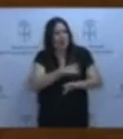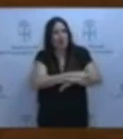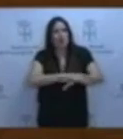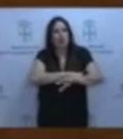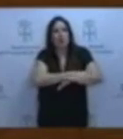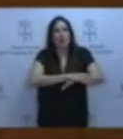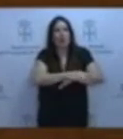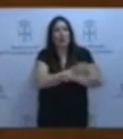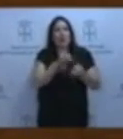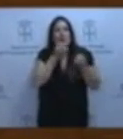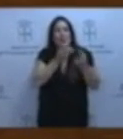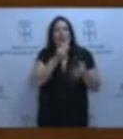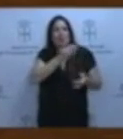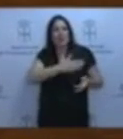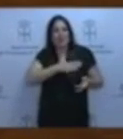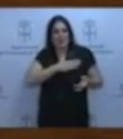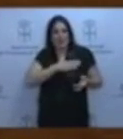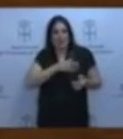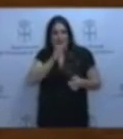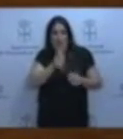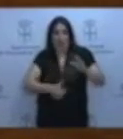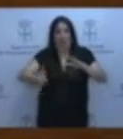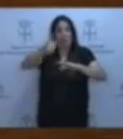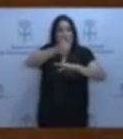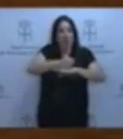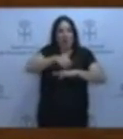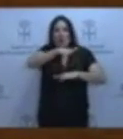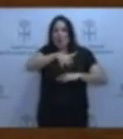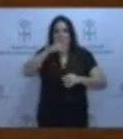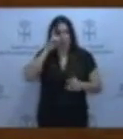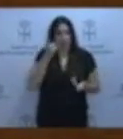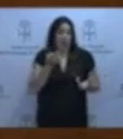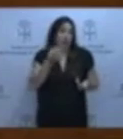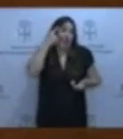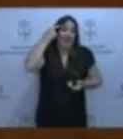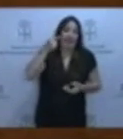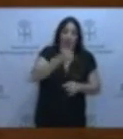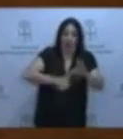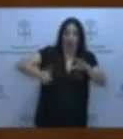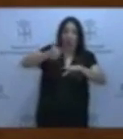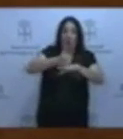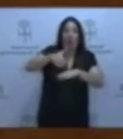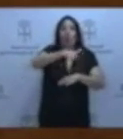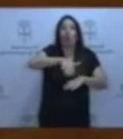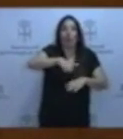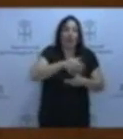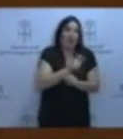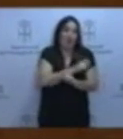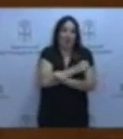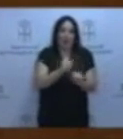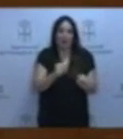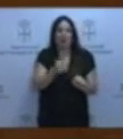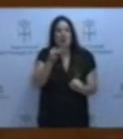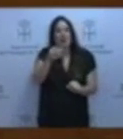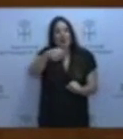están las declaraciones de bienes de sus altos cargos, como para preguntarles dónde están los altos cargos que pasaron por el Gobierno y que, presuntamente,